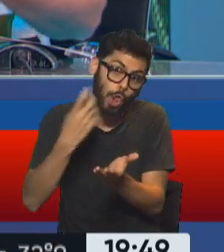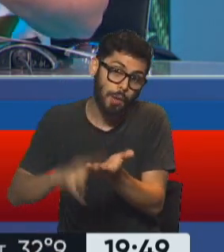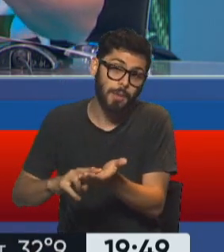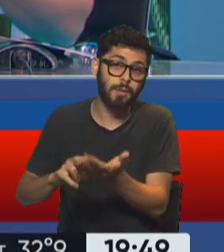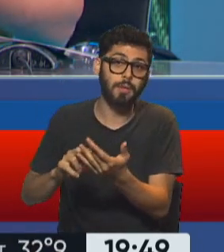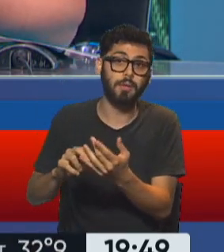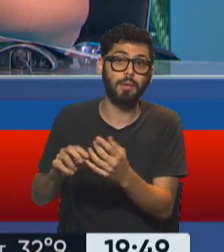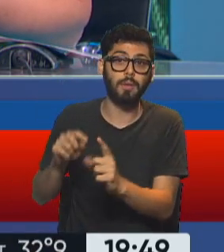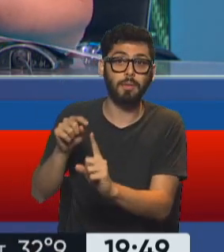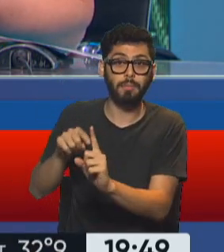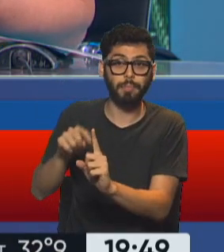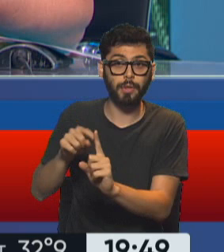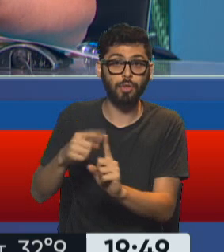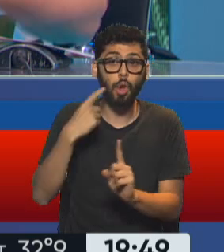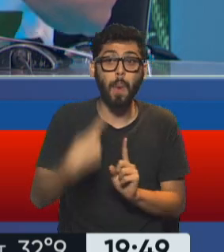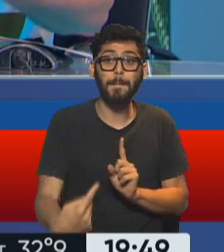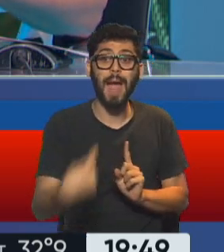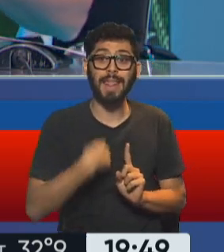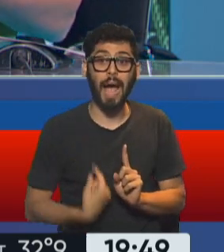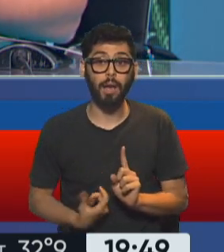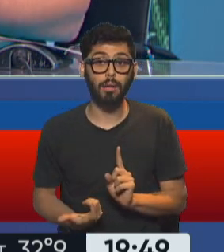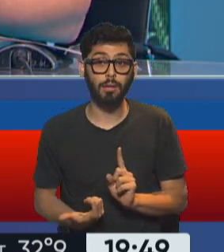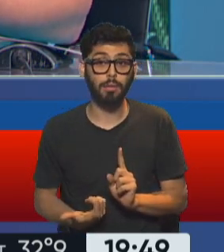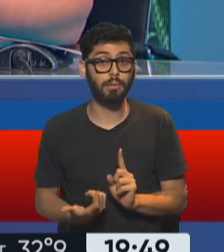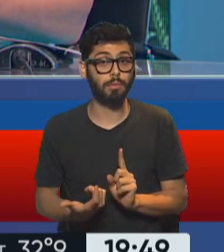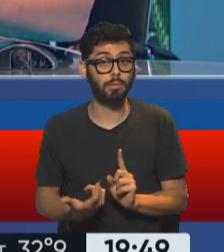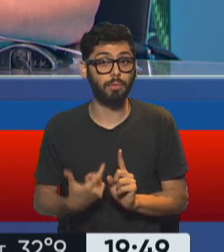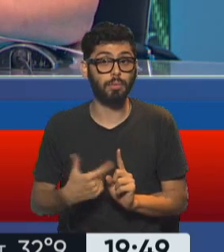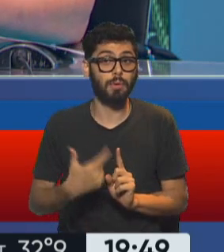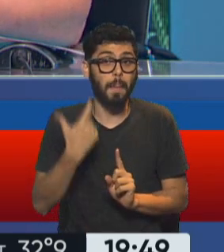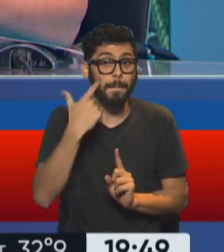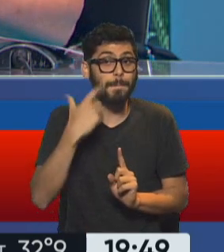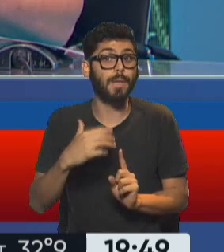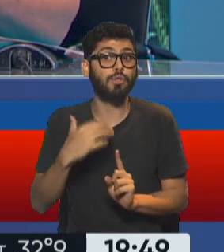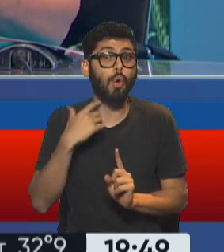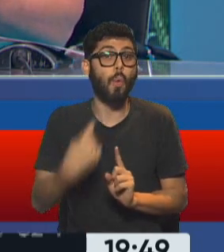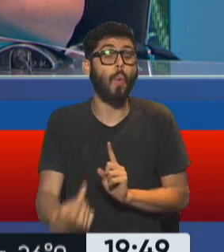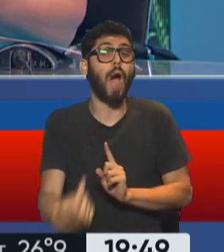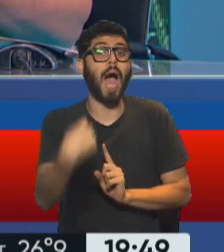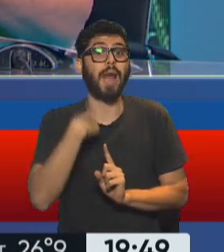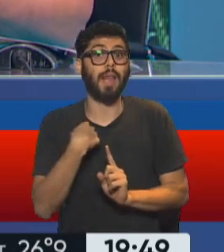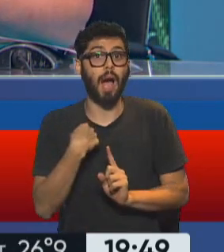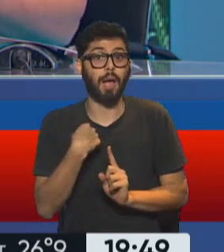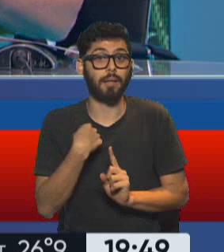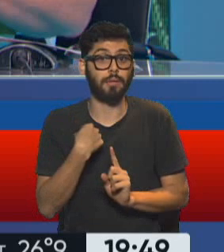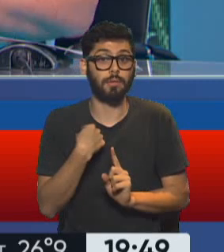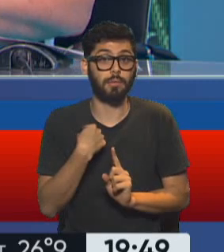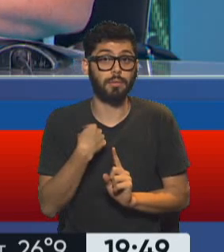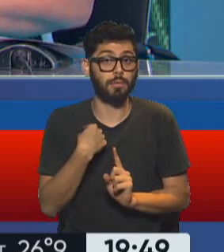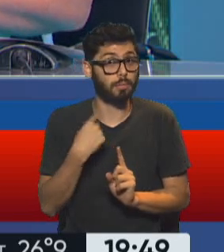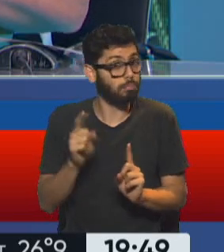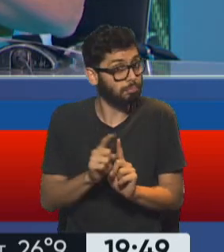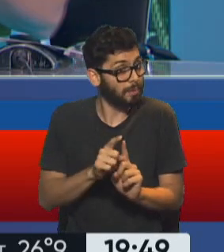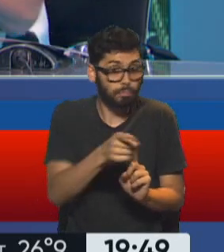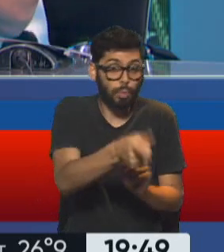que estaban tratando de atacarlo, es decir, pensó que iba a ser víctima de un delito. De esta misma manera estos chicos pensaron que iban a